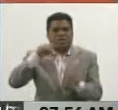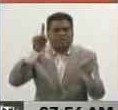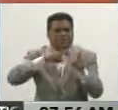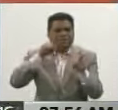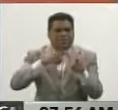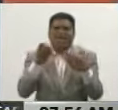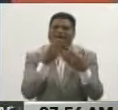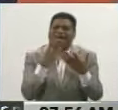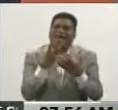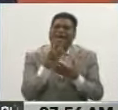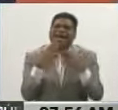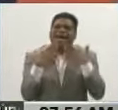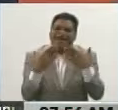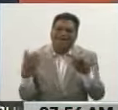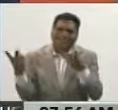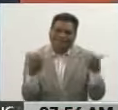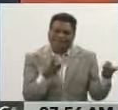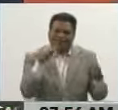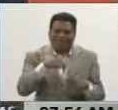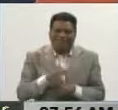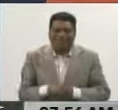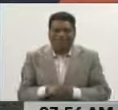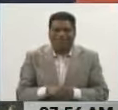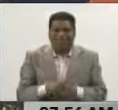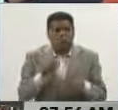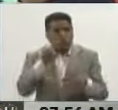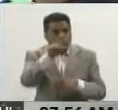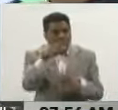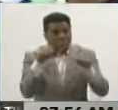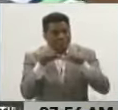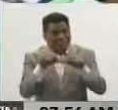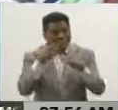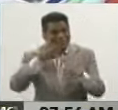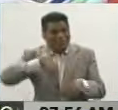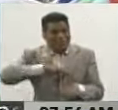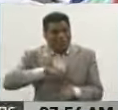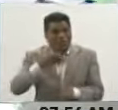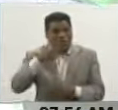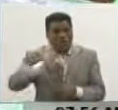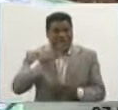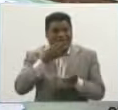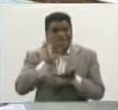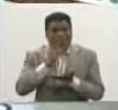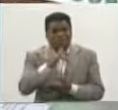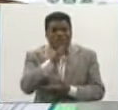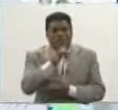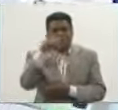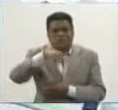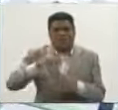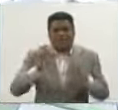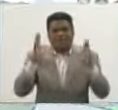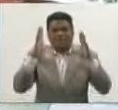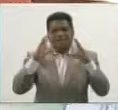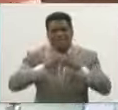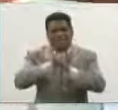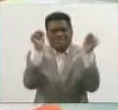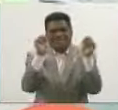nuevamente gracias, por haber estado con nosotros. Ustedes quédense en sintonía del desayuno, que aún tenemos más información para esta mañana.